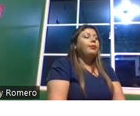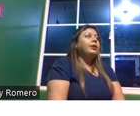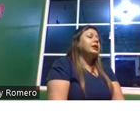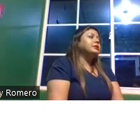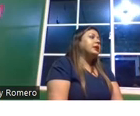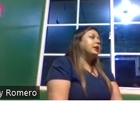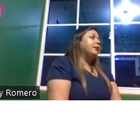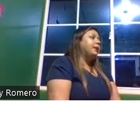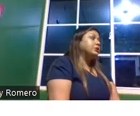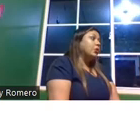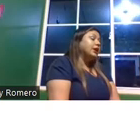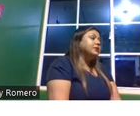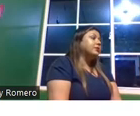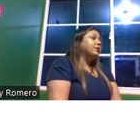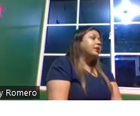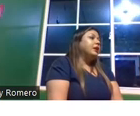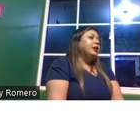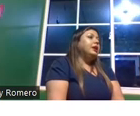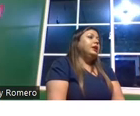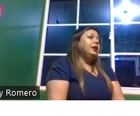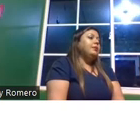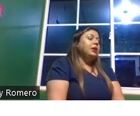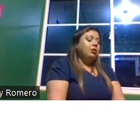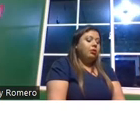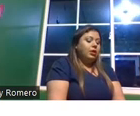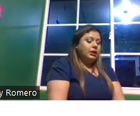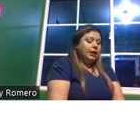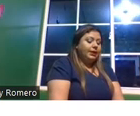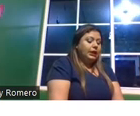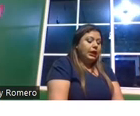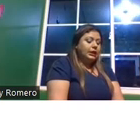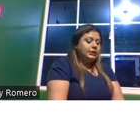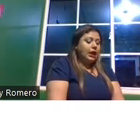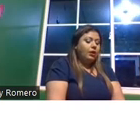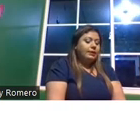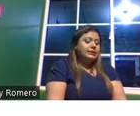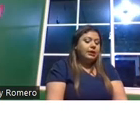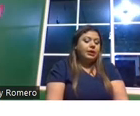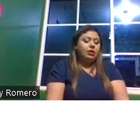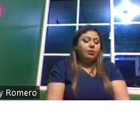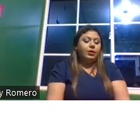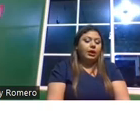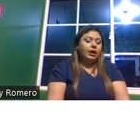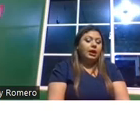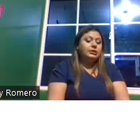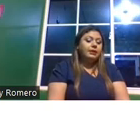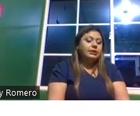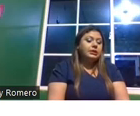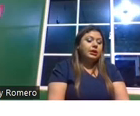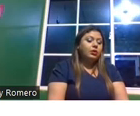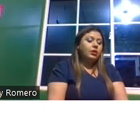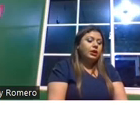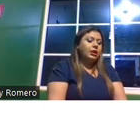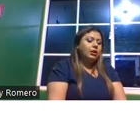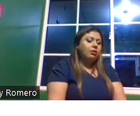Es decir, ¿cómo monitorea usted y cómo mejora las métricas financieras claves para ingresos, costos y